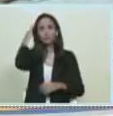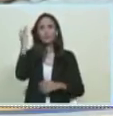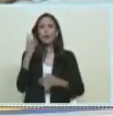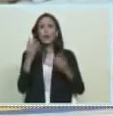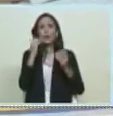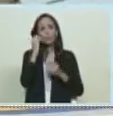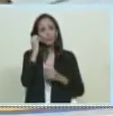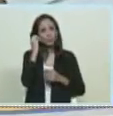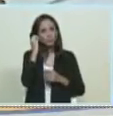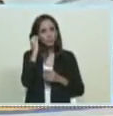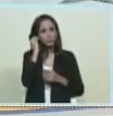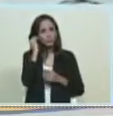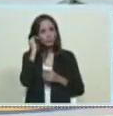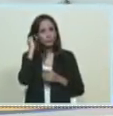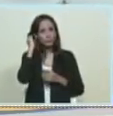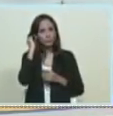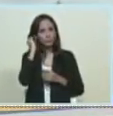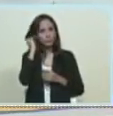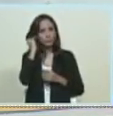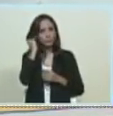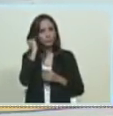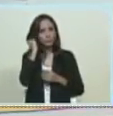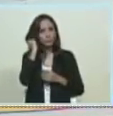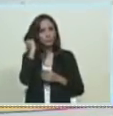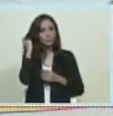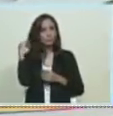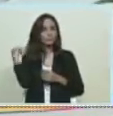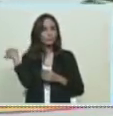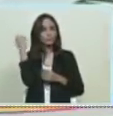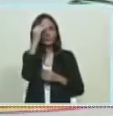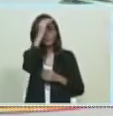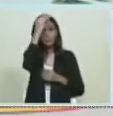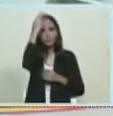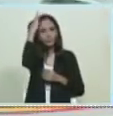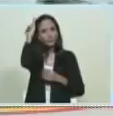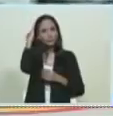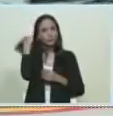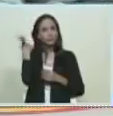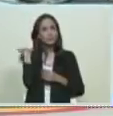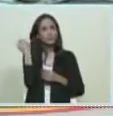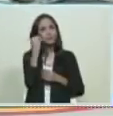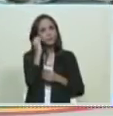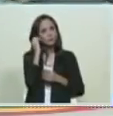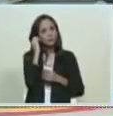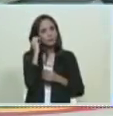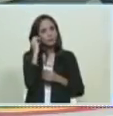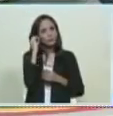¿Cuántos psicólogos tenemos, por ejemplo? Oye, Pedro, profesor,